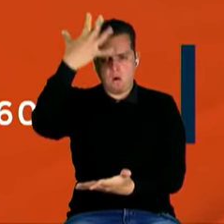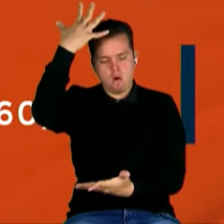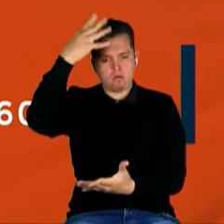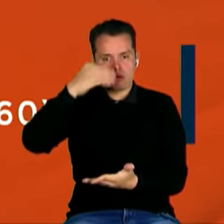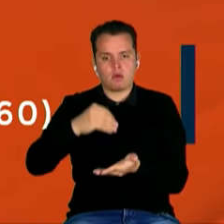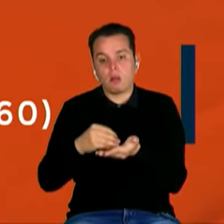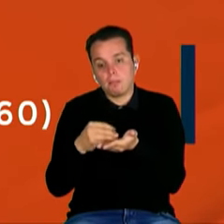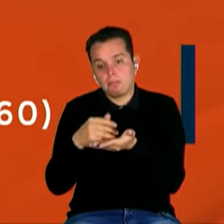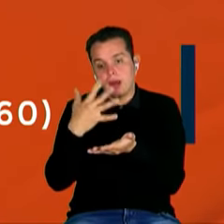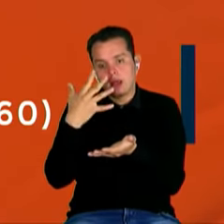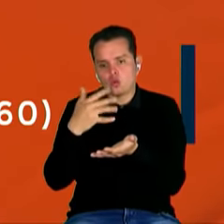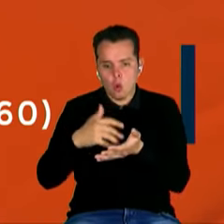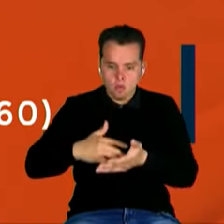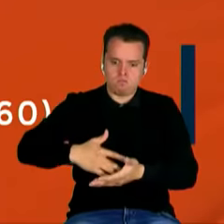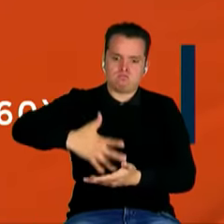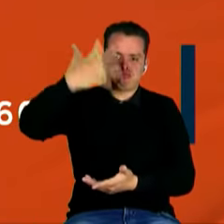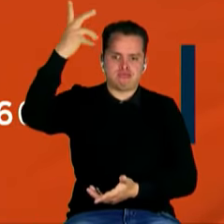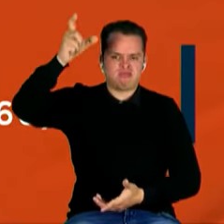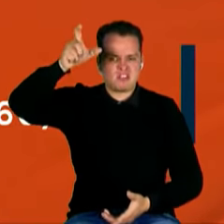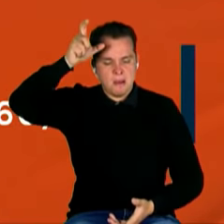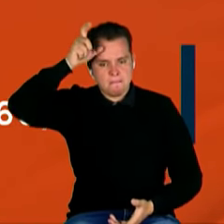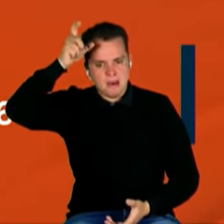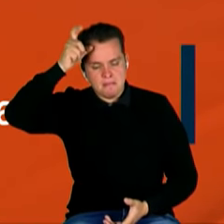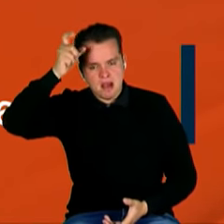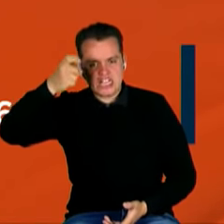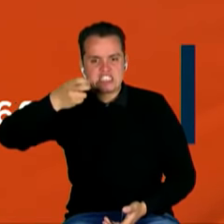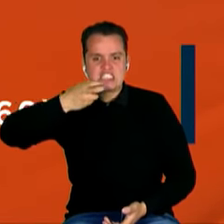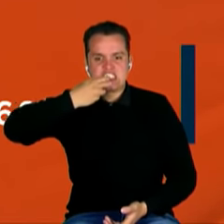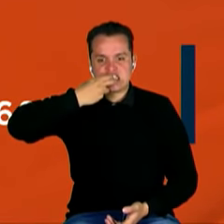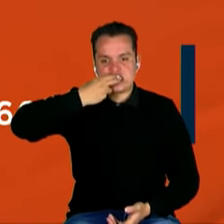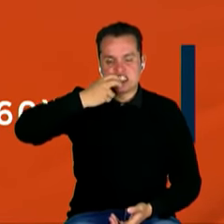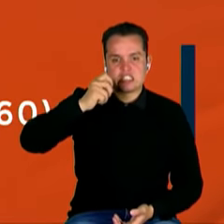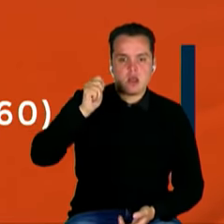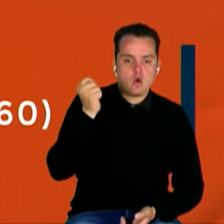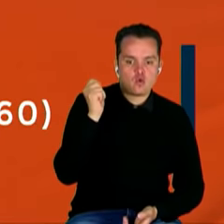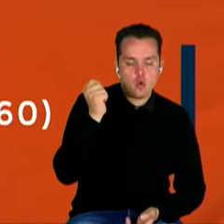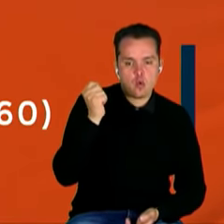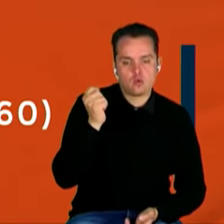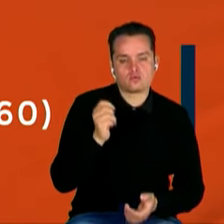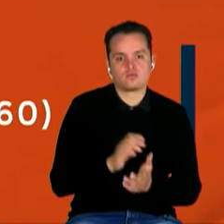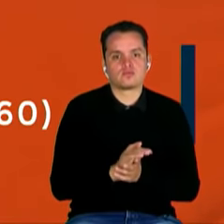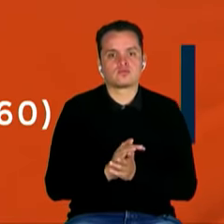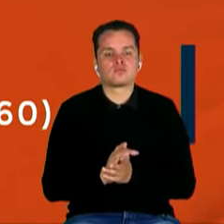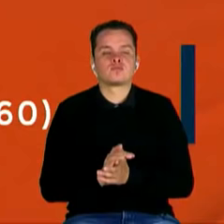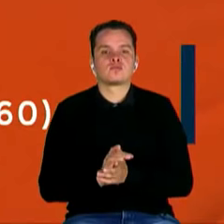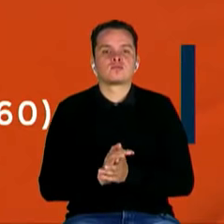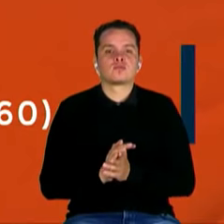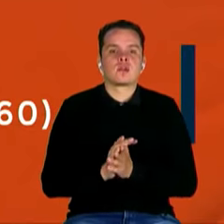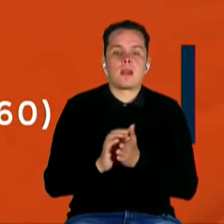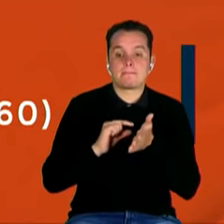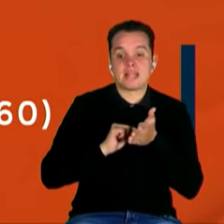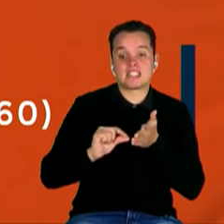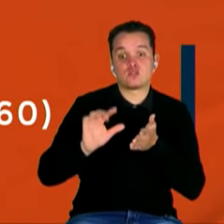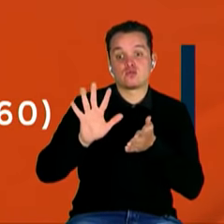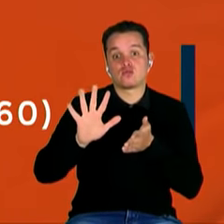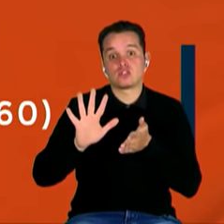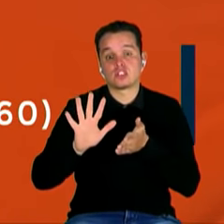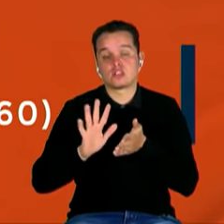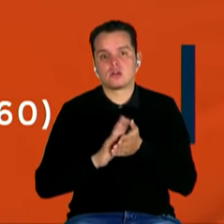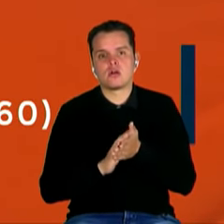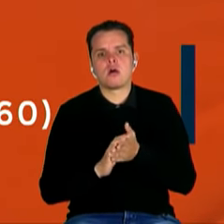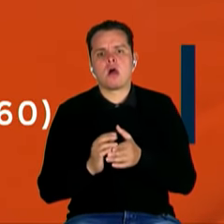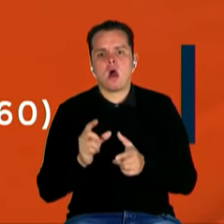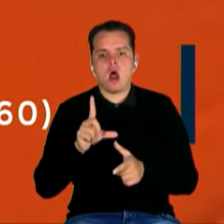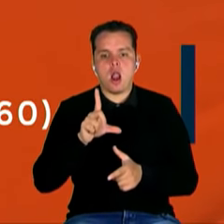riquísimo en ganado, en plata y en oro. Acompáñame al versículo 5, dice: también Lot,